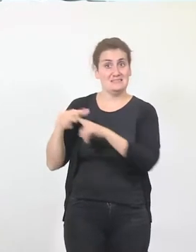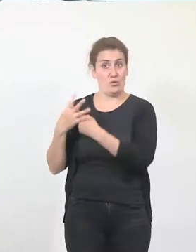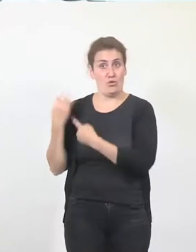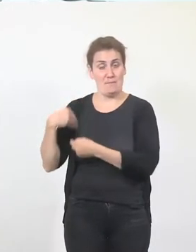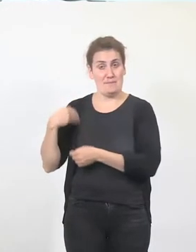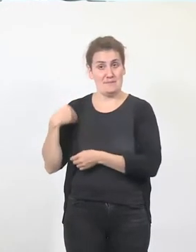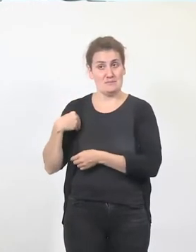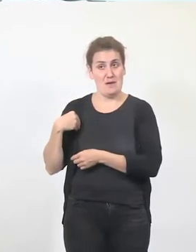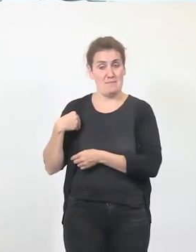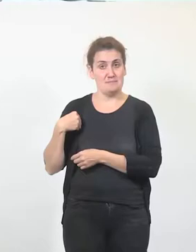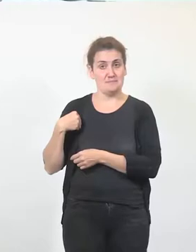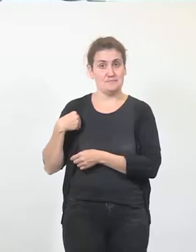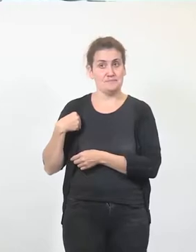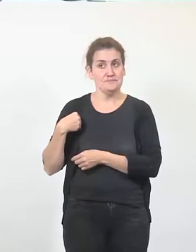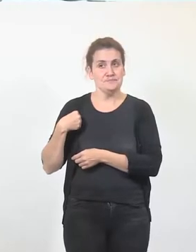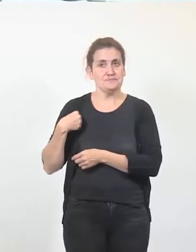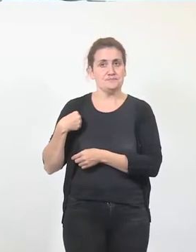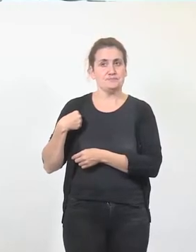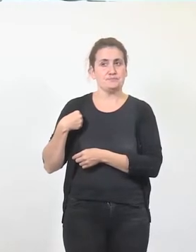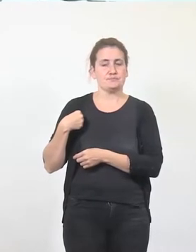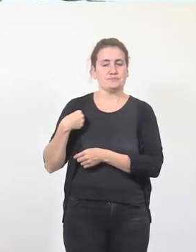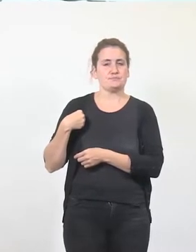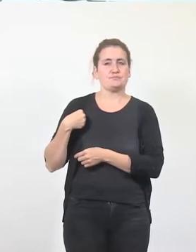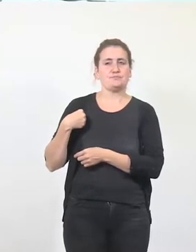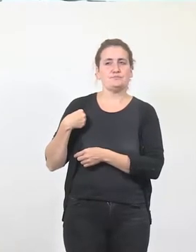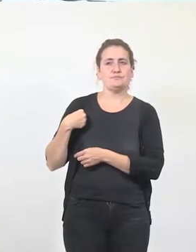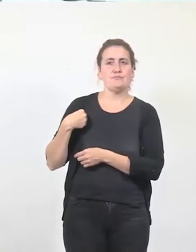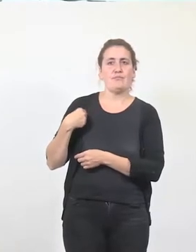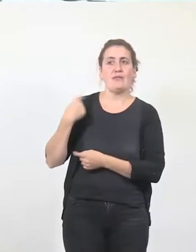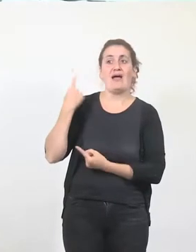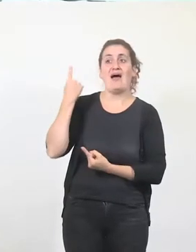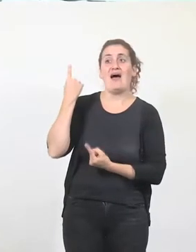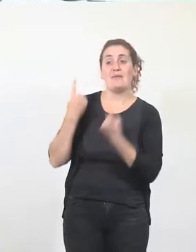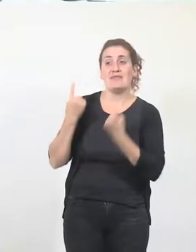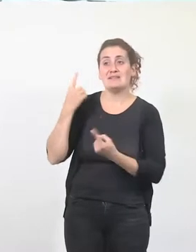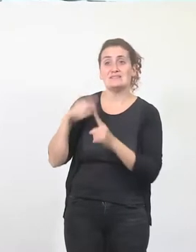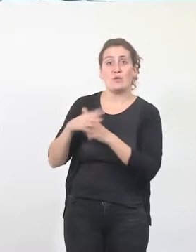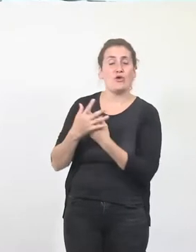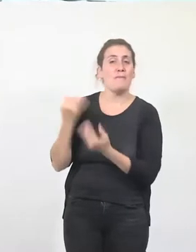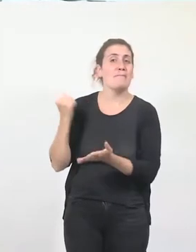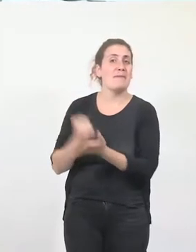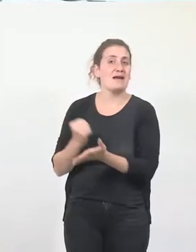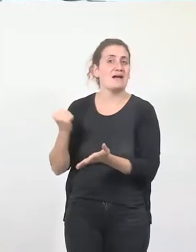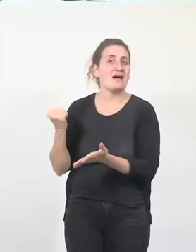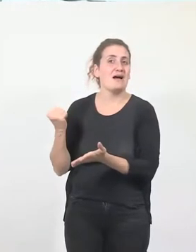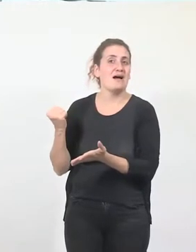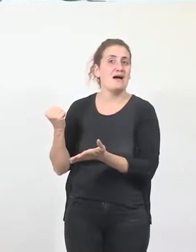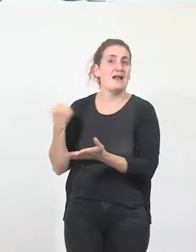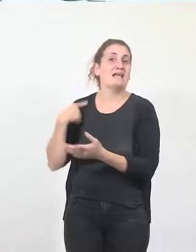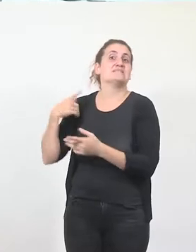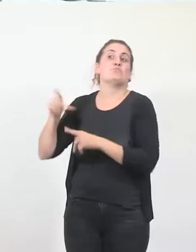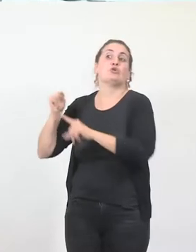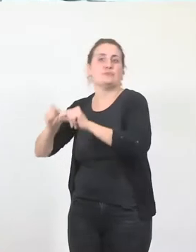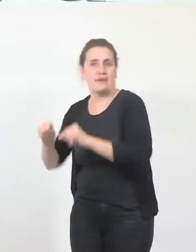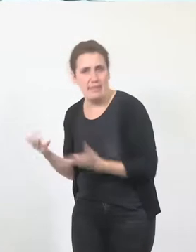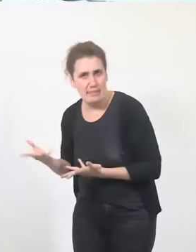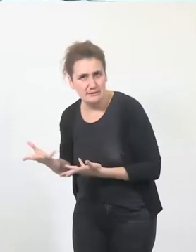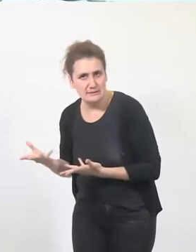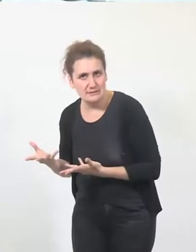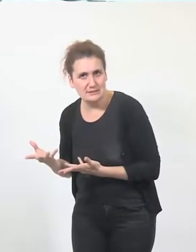situación, a veces la situación misma marca las prioridades. Y está